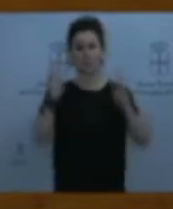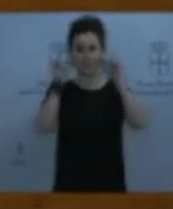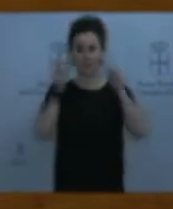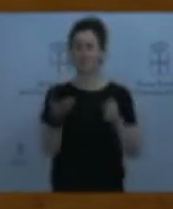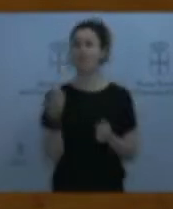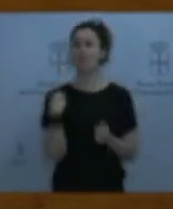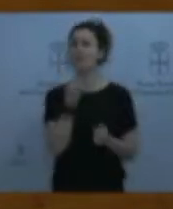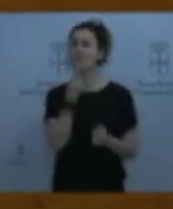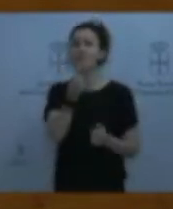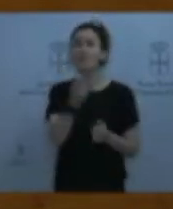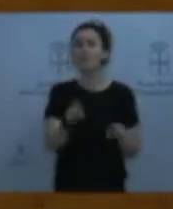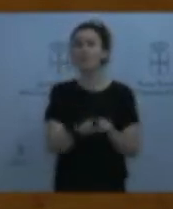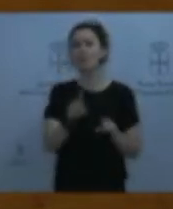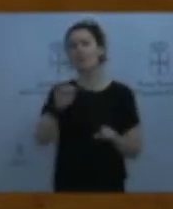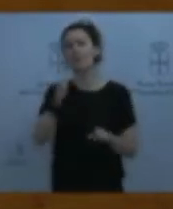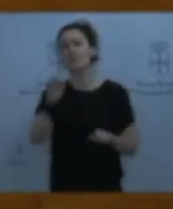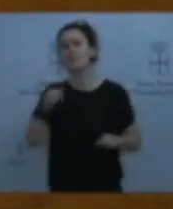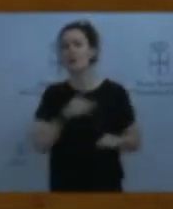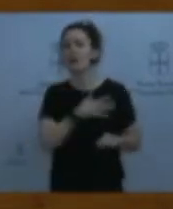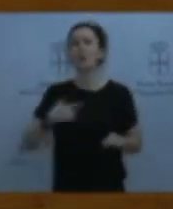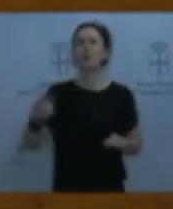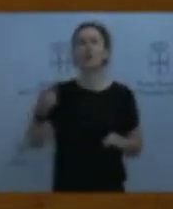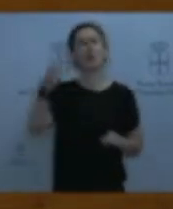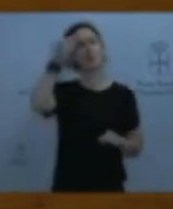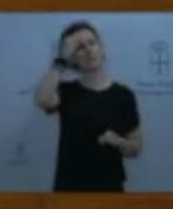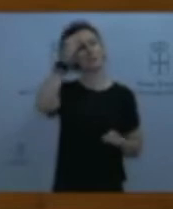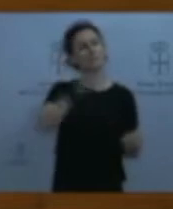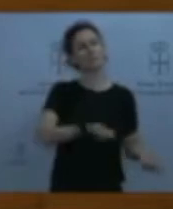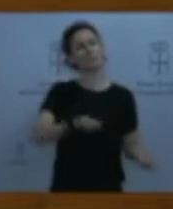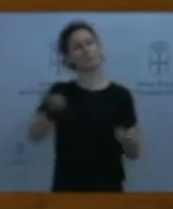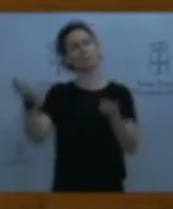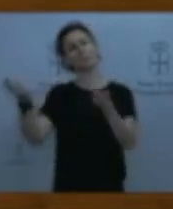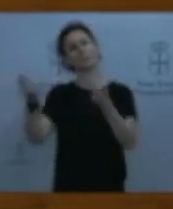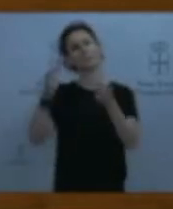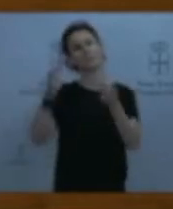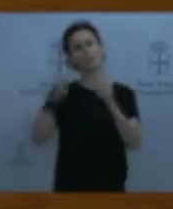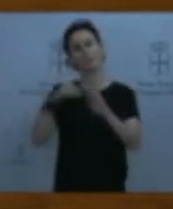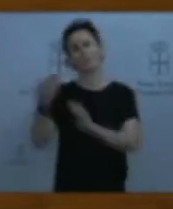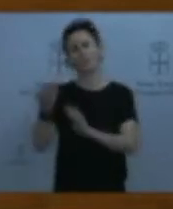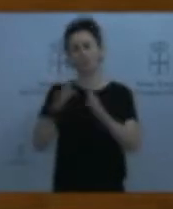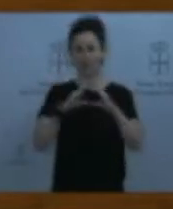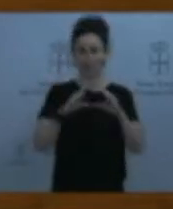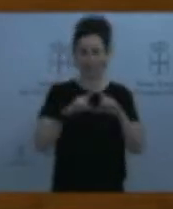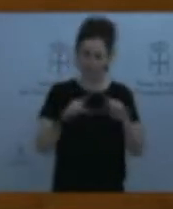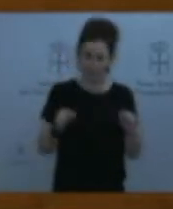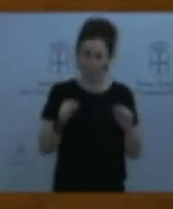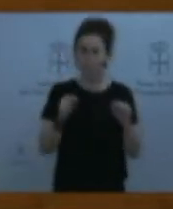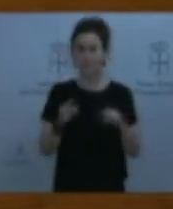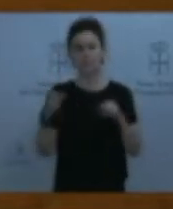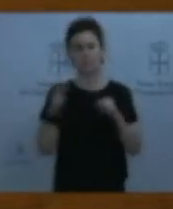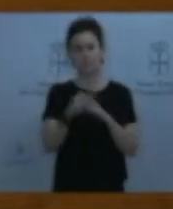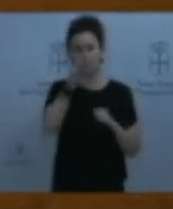no tenemos indicio de que Liberbank pretenda trasladar esta colección fuera de Asturias, tomamos medidas preventivas pero no reactivas, y luego